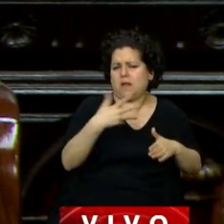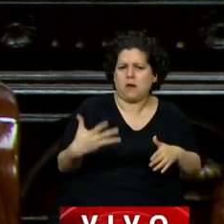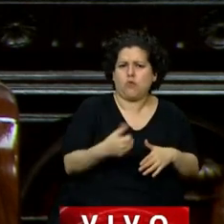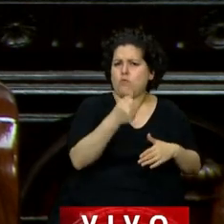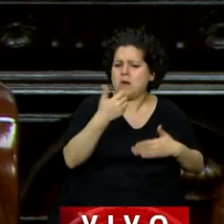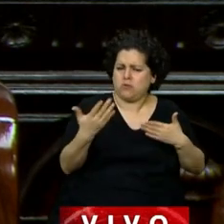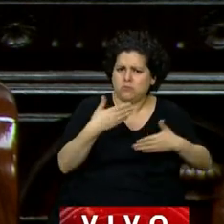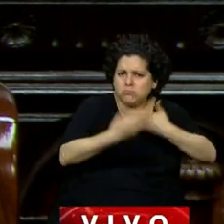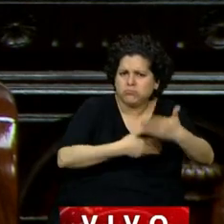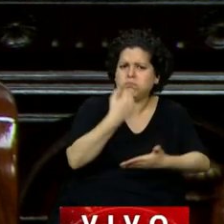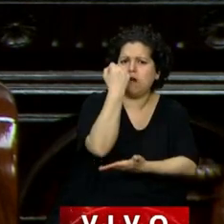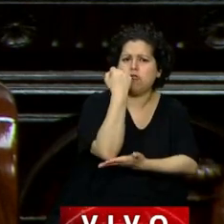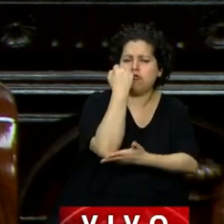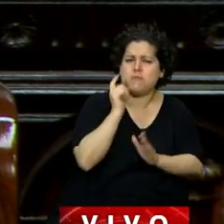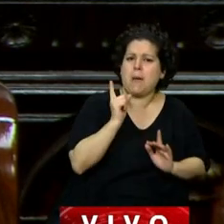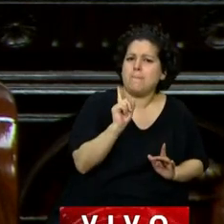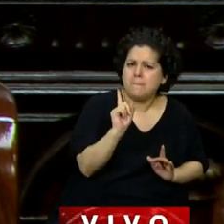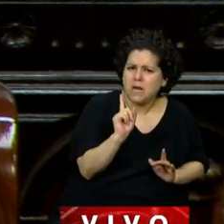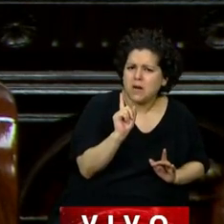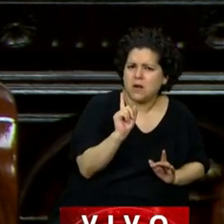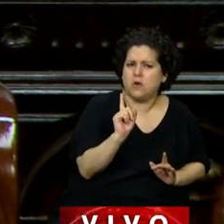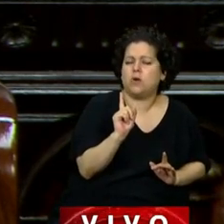recuperación económica, pero